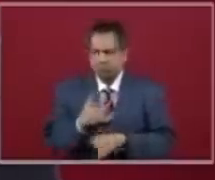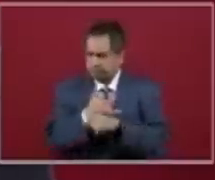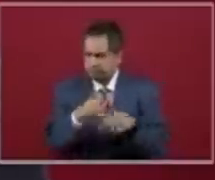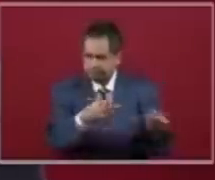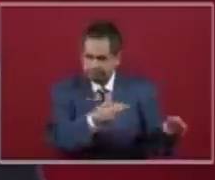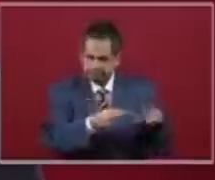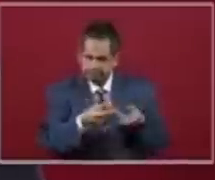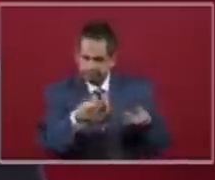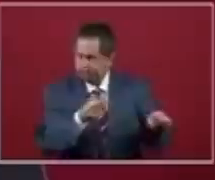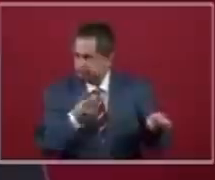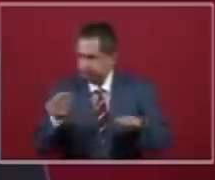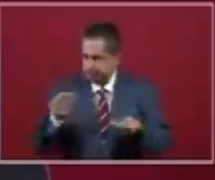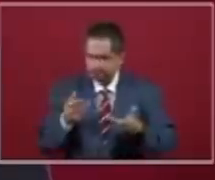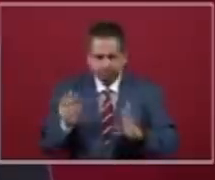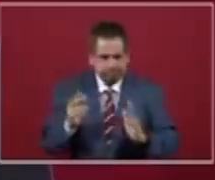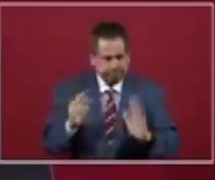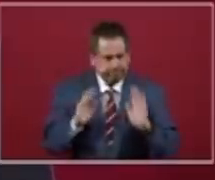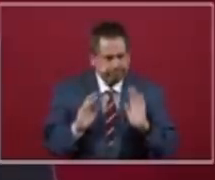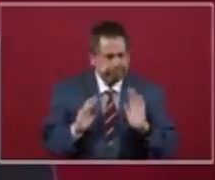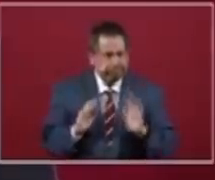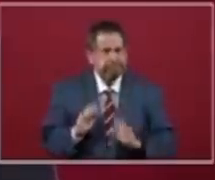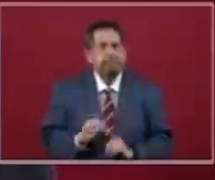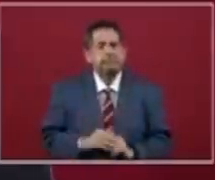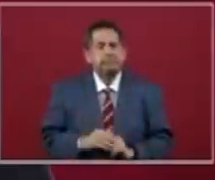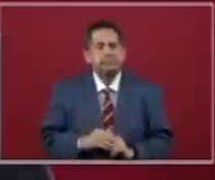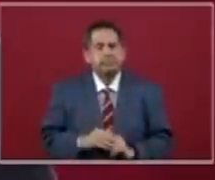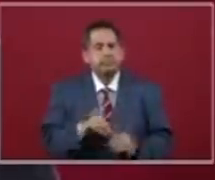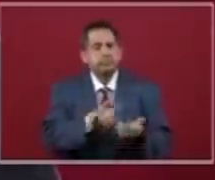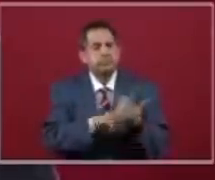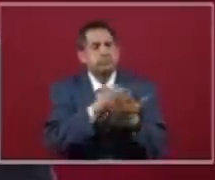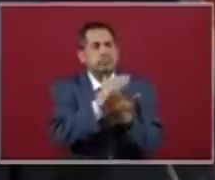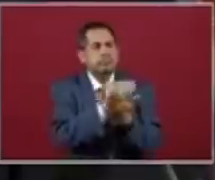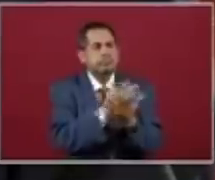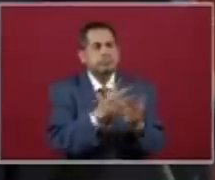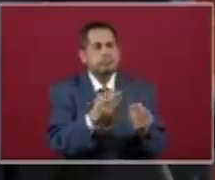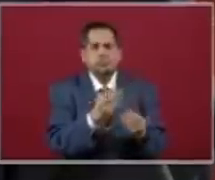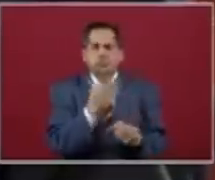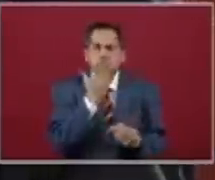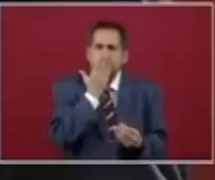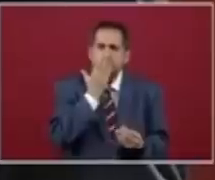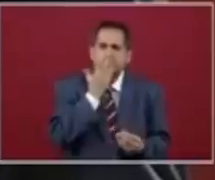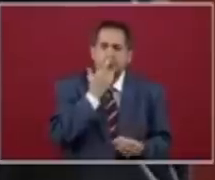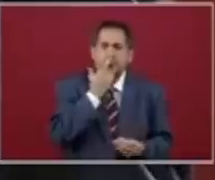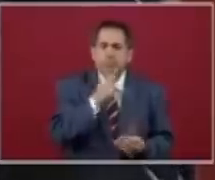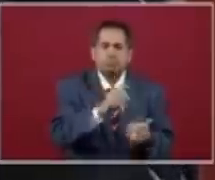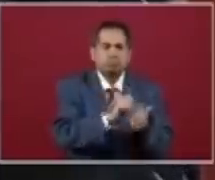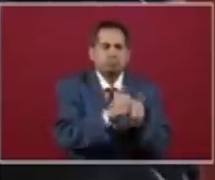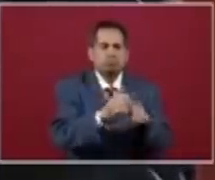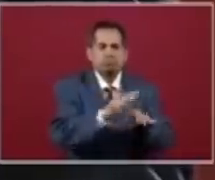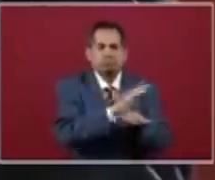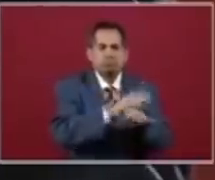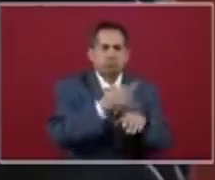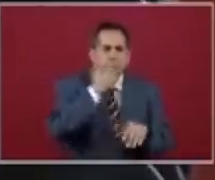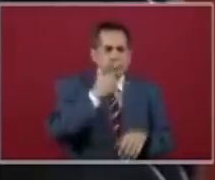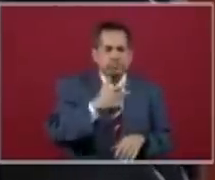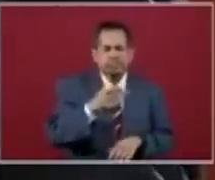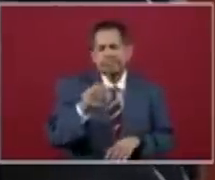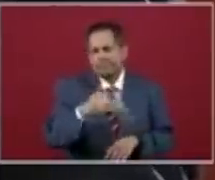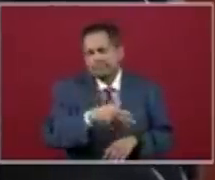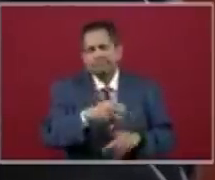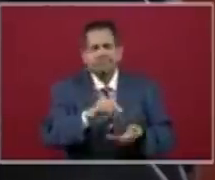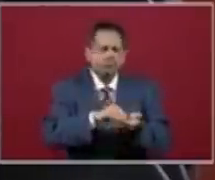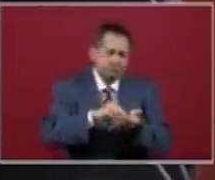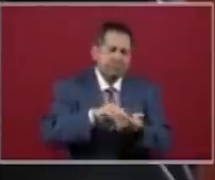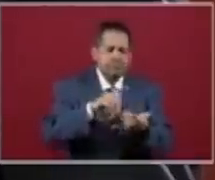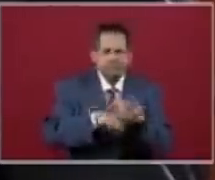información, que ha aminorado, a pesar de que sigue